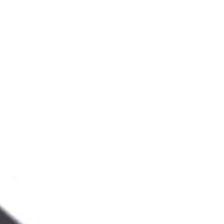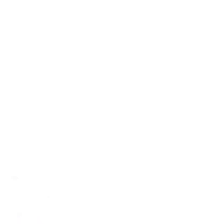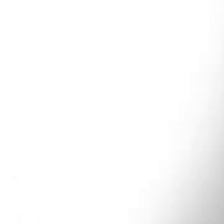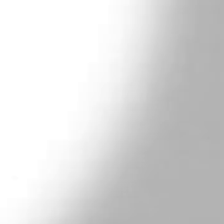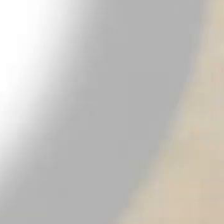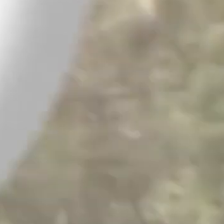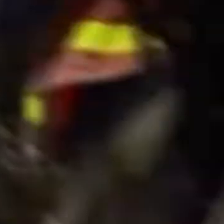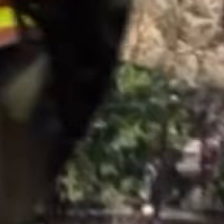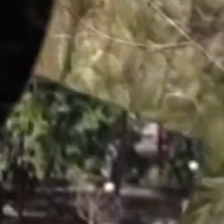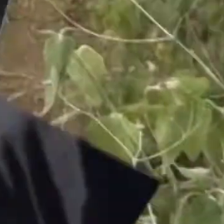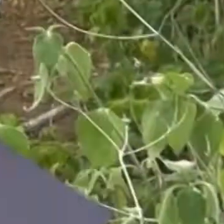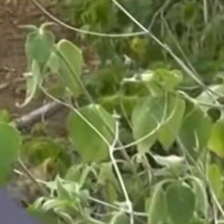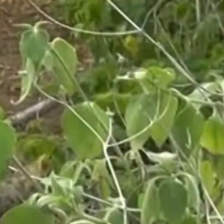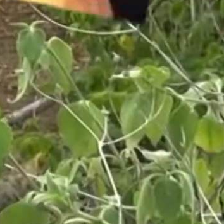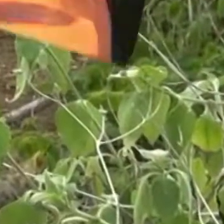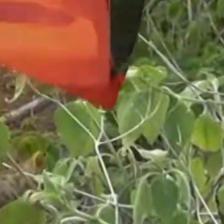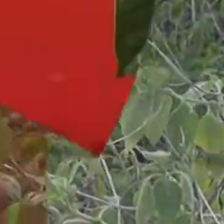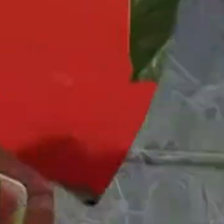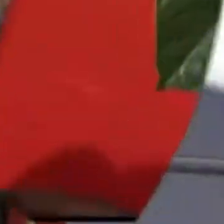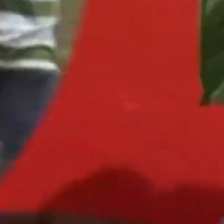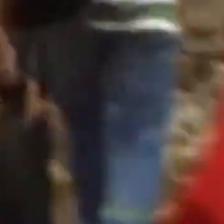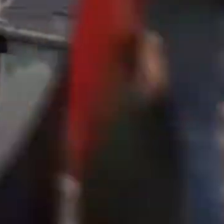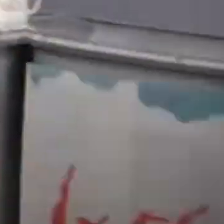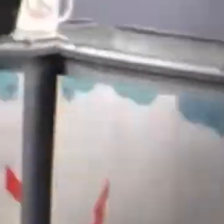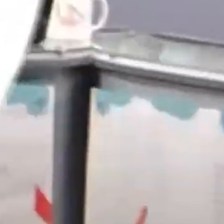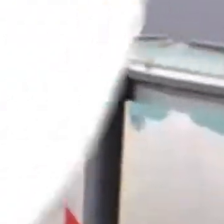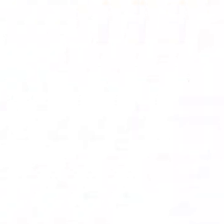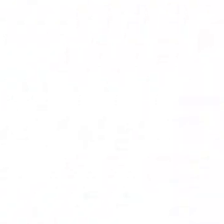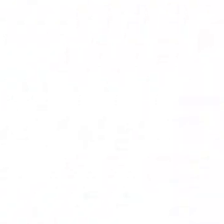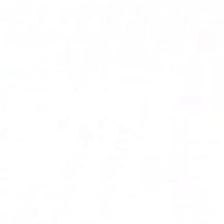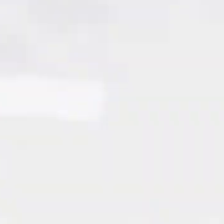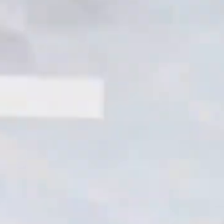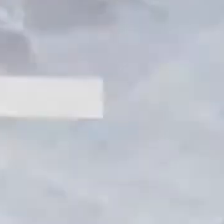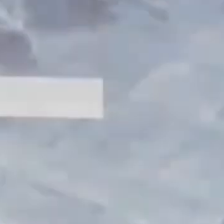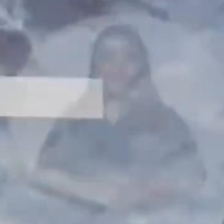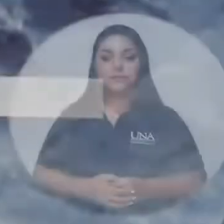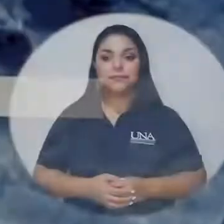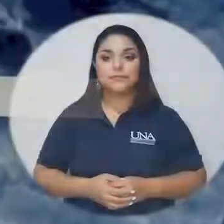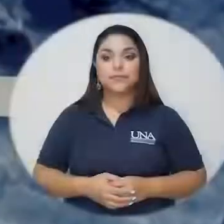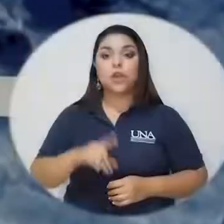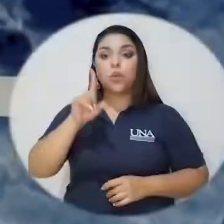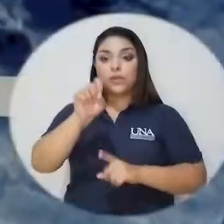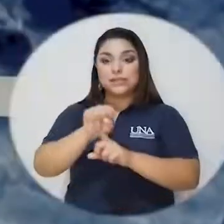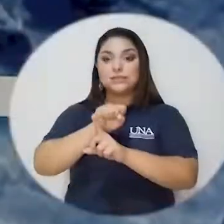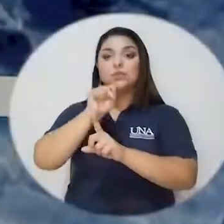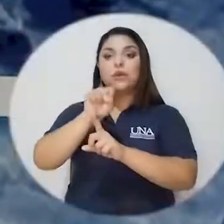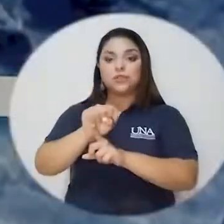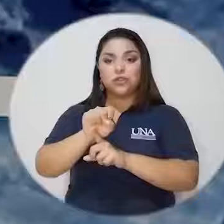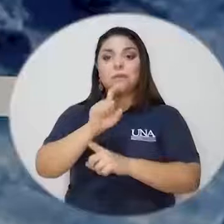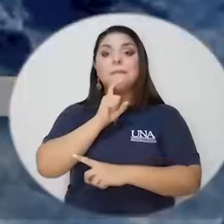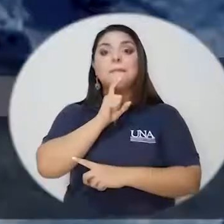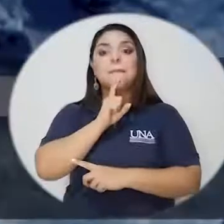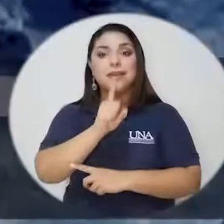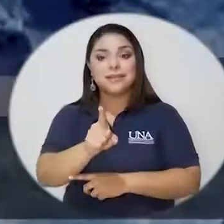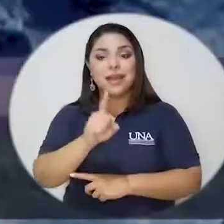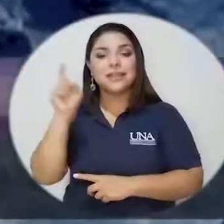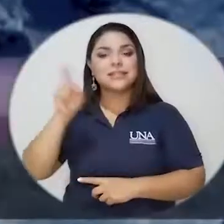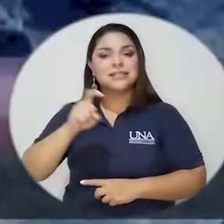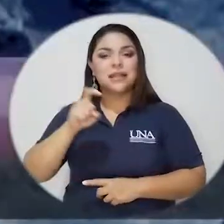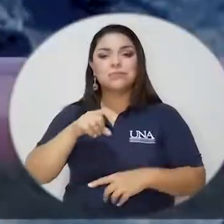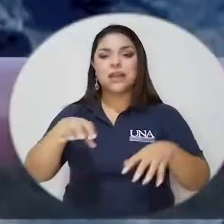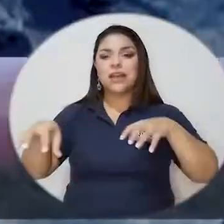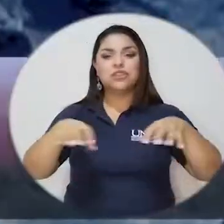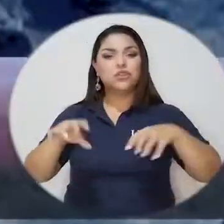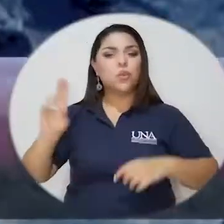elevados. Un panorama en el que definitivamente hay que